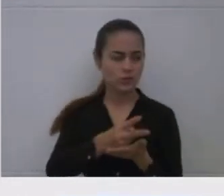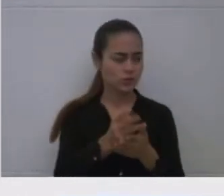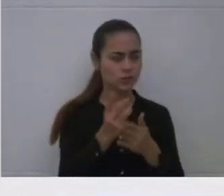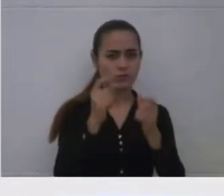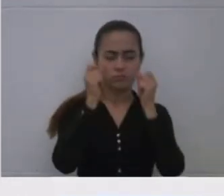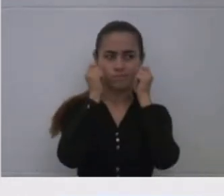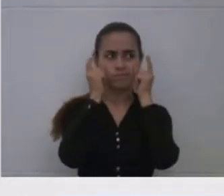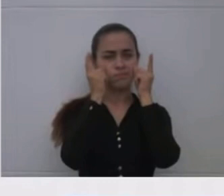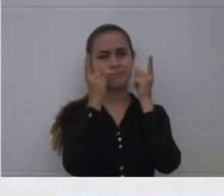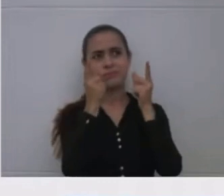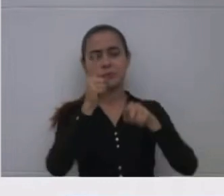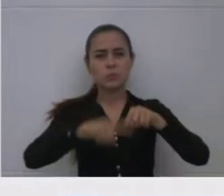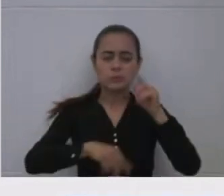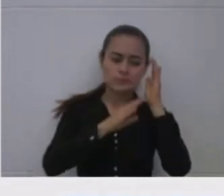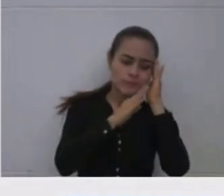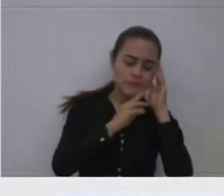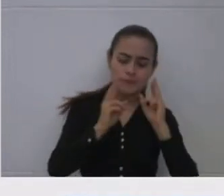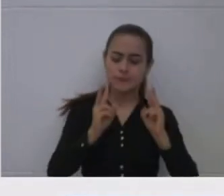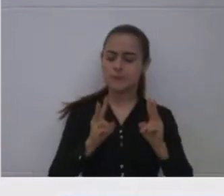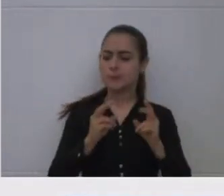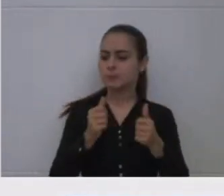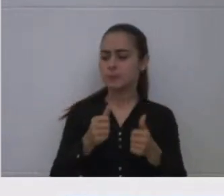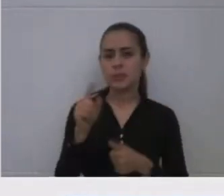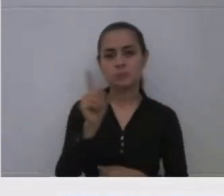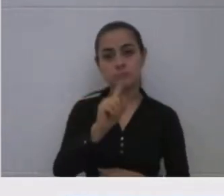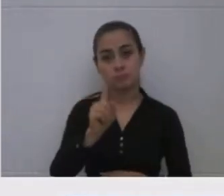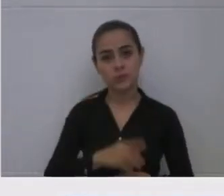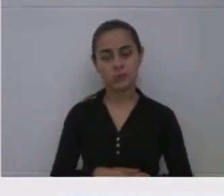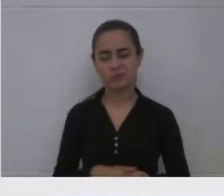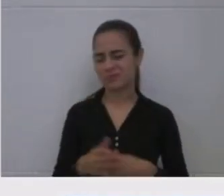Pero yo me siento orgulloso, yo me siento orgulloso.